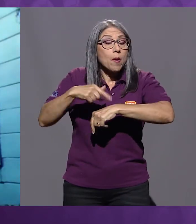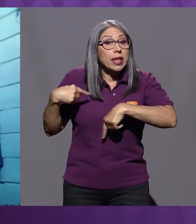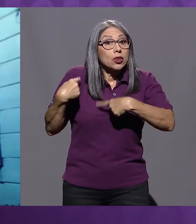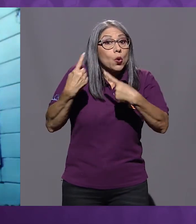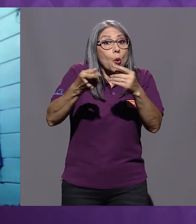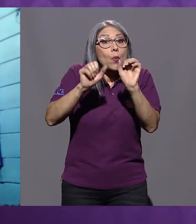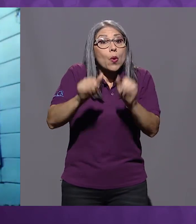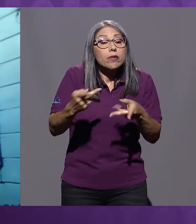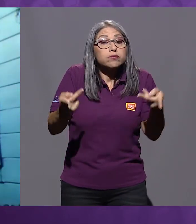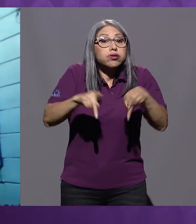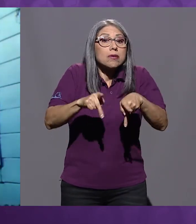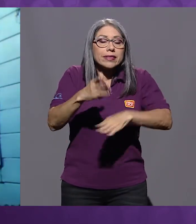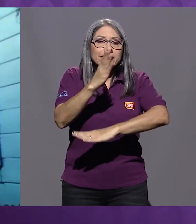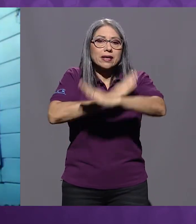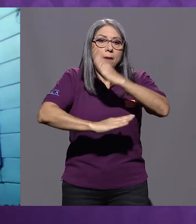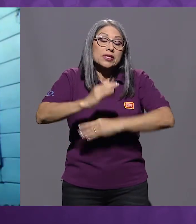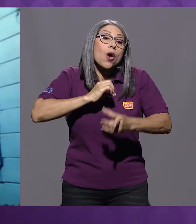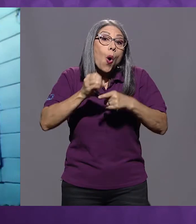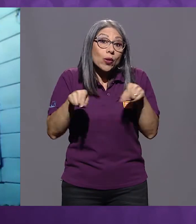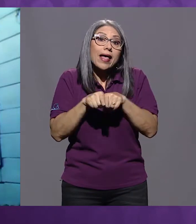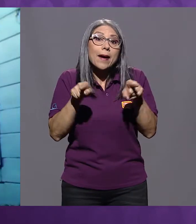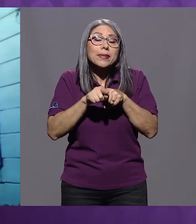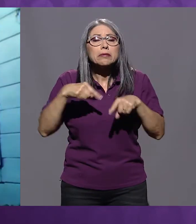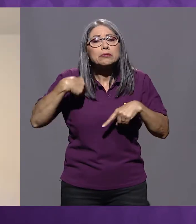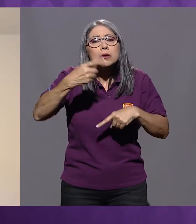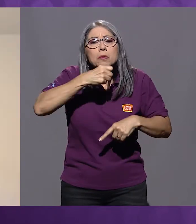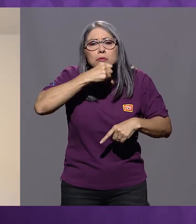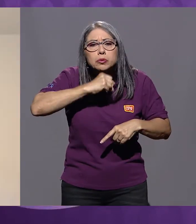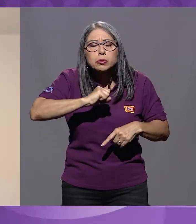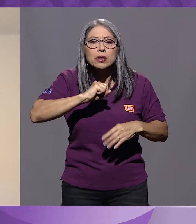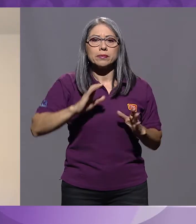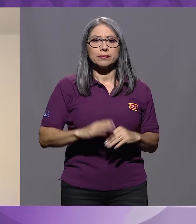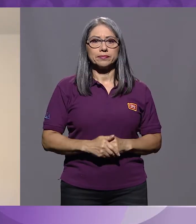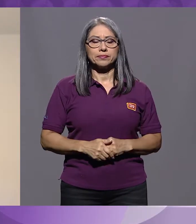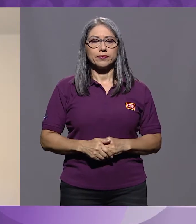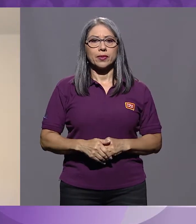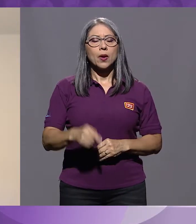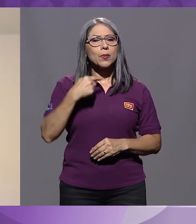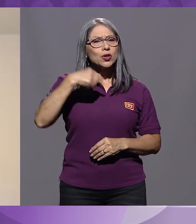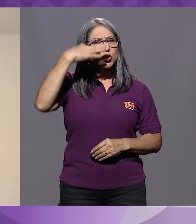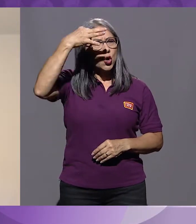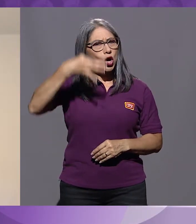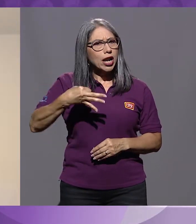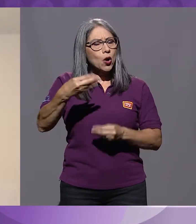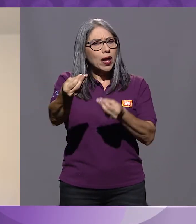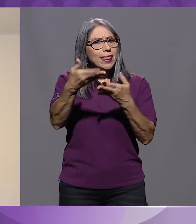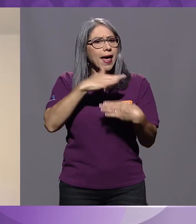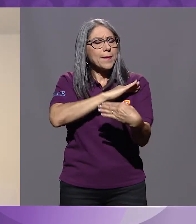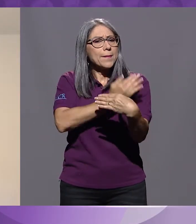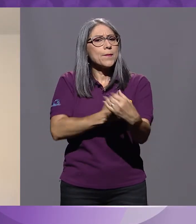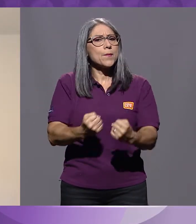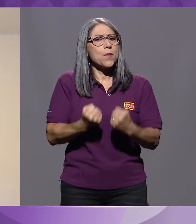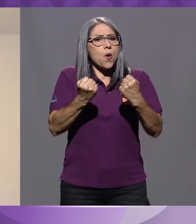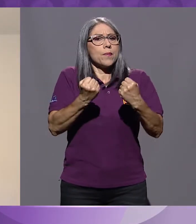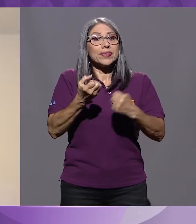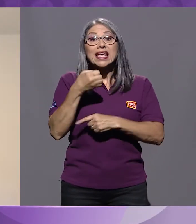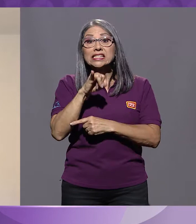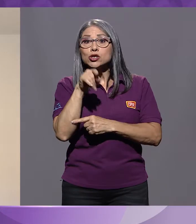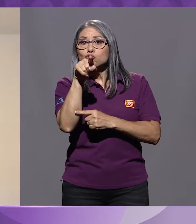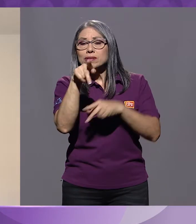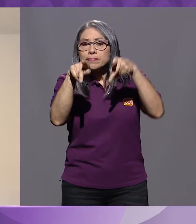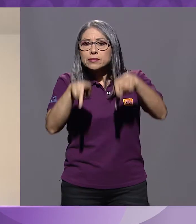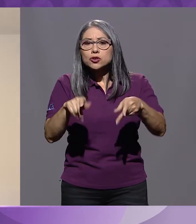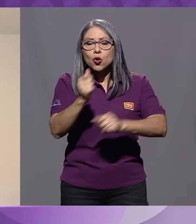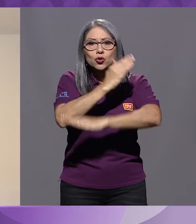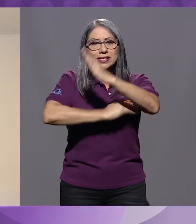adquirir una discapacidad o bueno, vamos también a llegar a ser adultos mayores. Bueno, yo creo que te empodera muchísimo, ¿no? Si eres una persona con